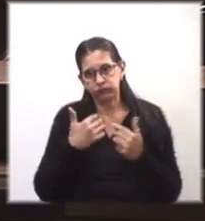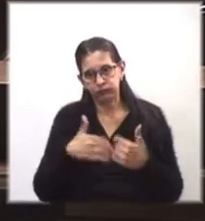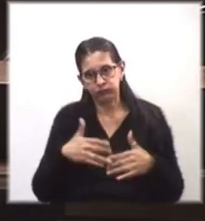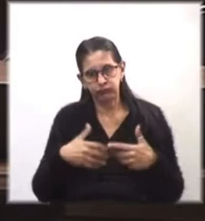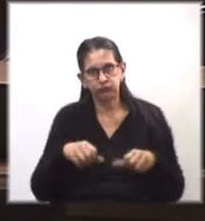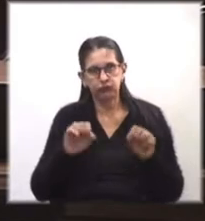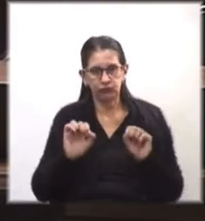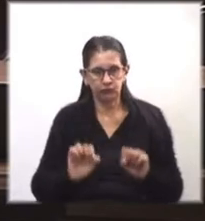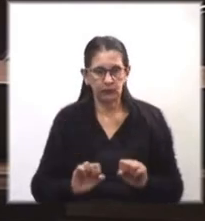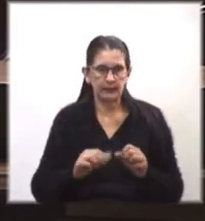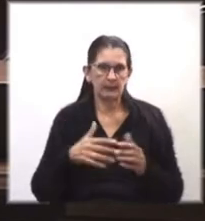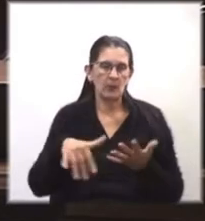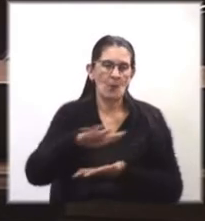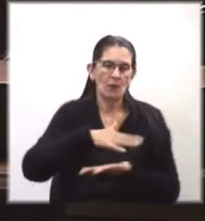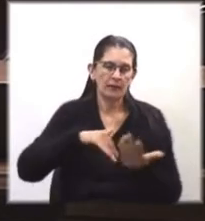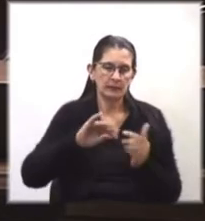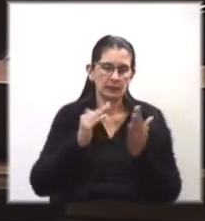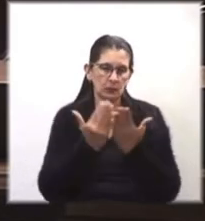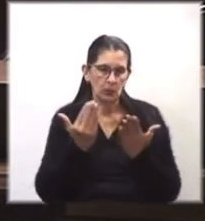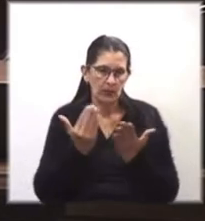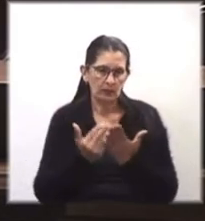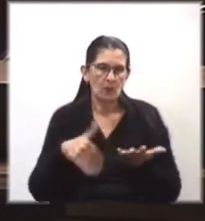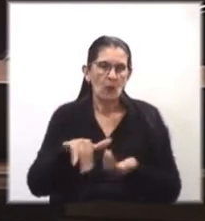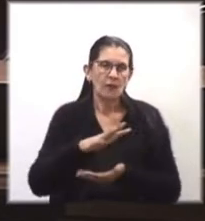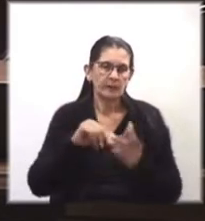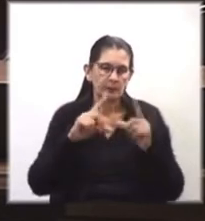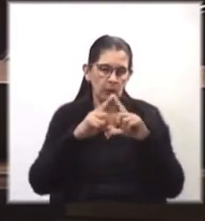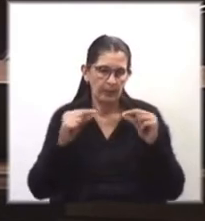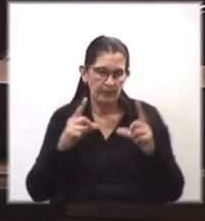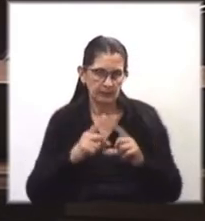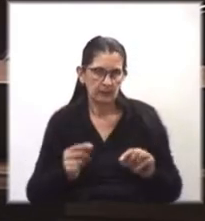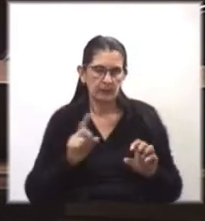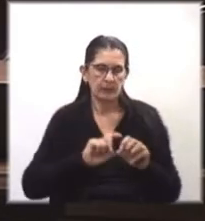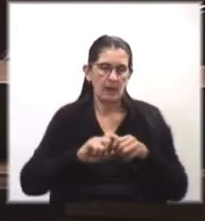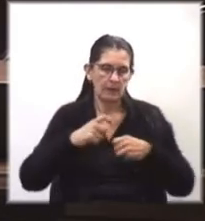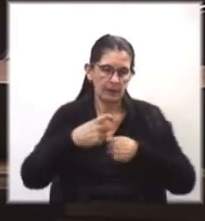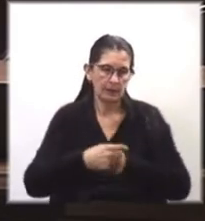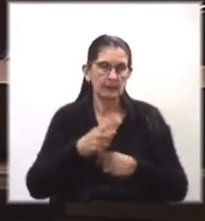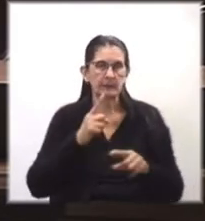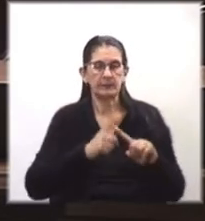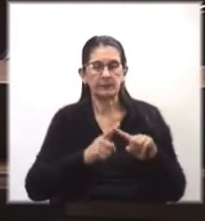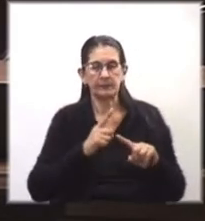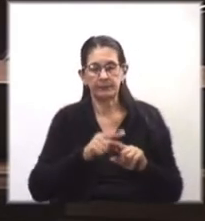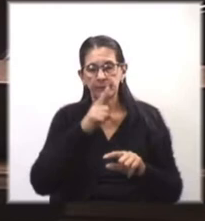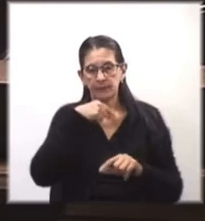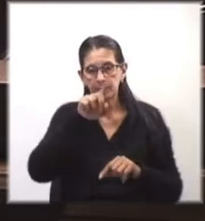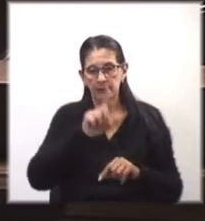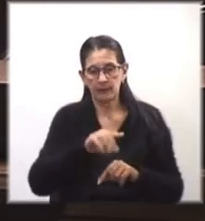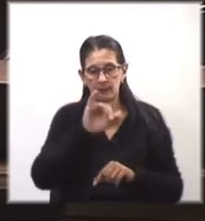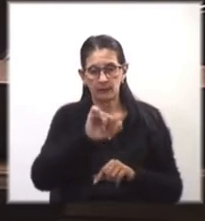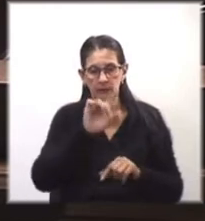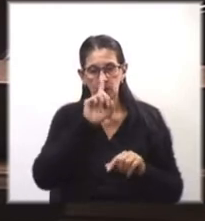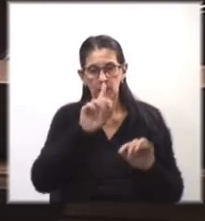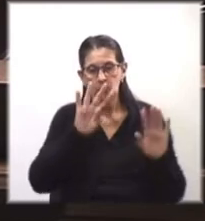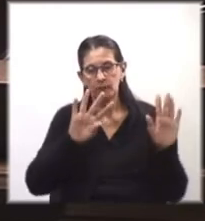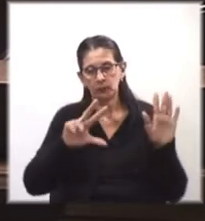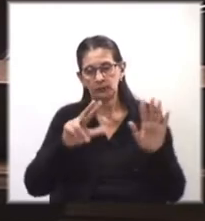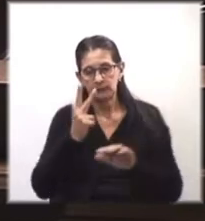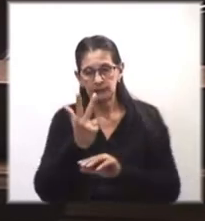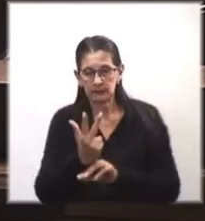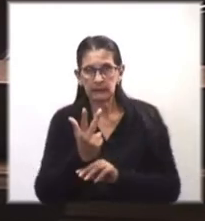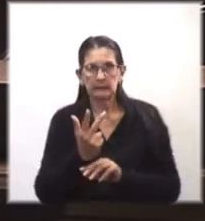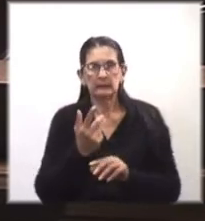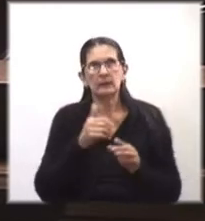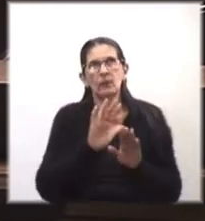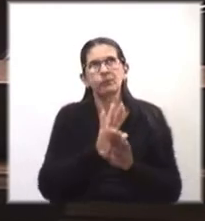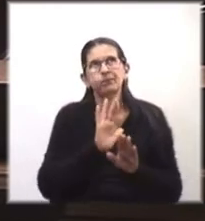en el movimiento estudiantil, también en el movimiento cooperativo. Y el acto del 1 de mayo del 83 fue un hito que